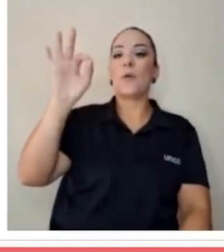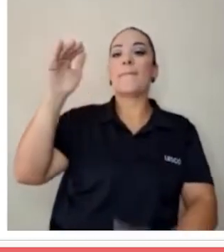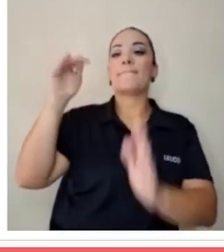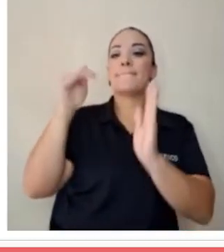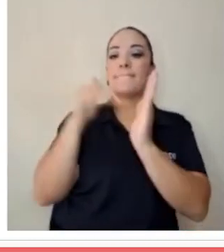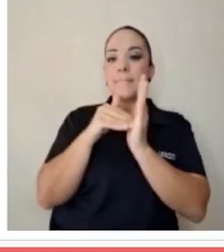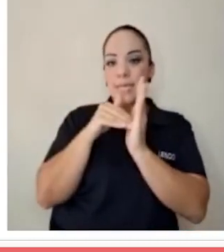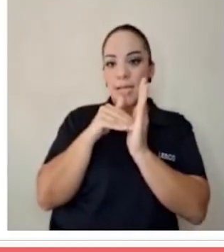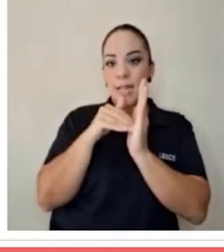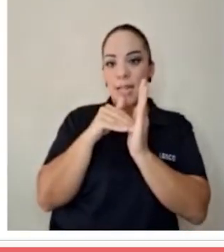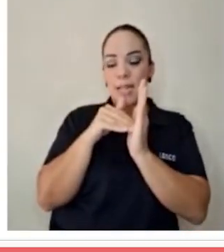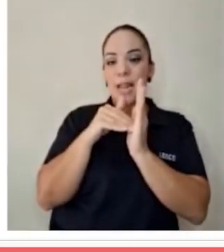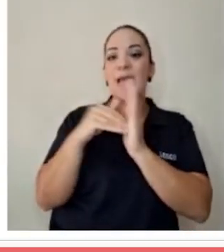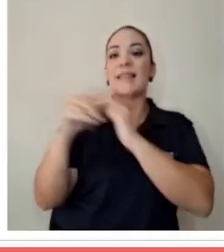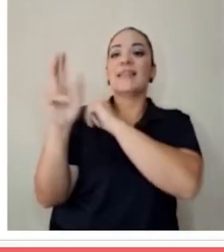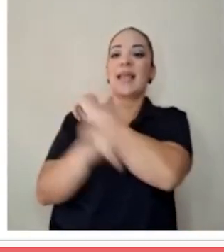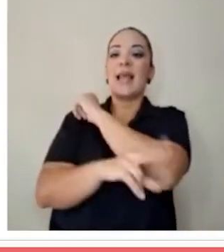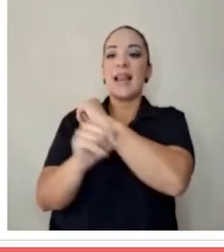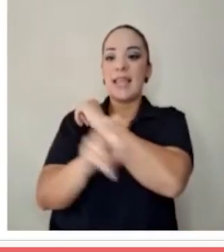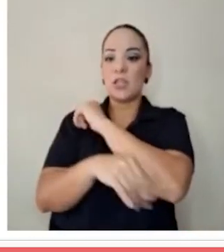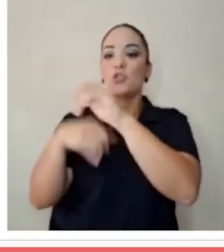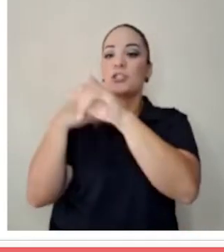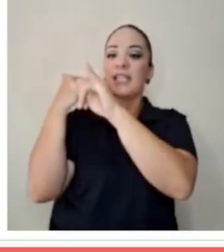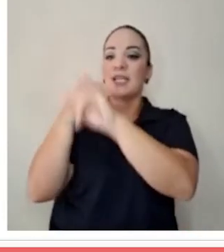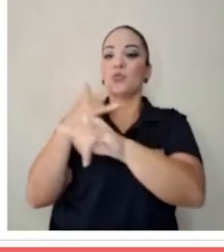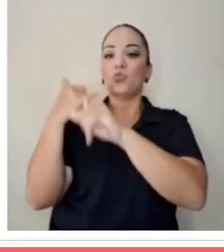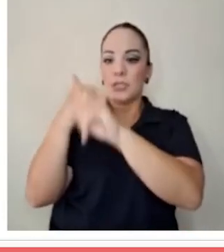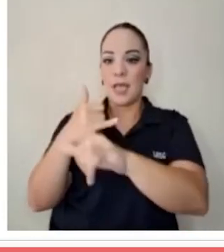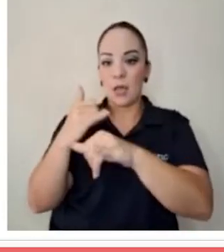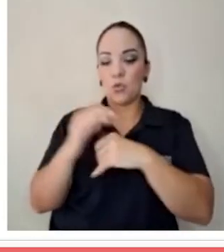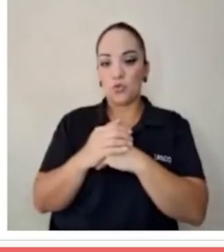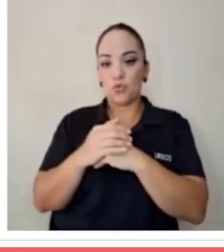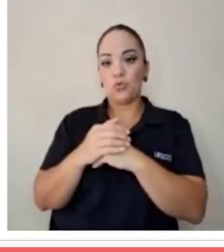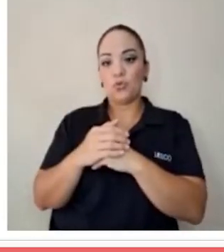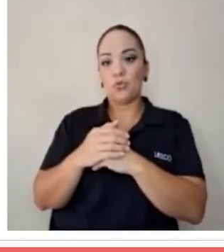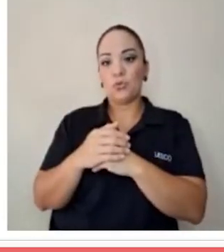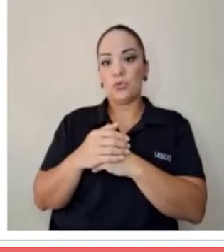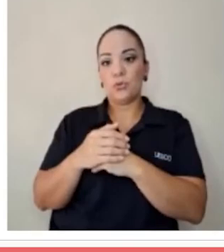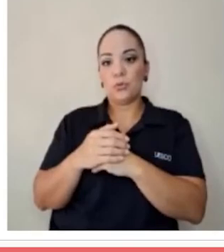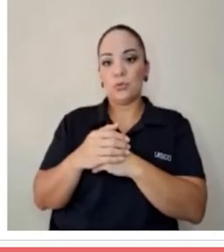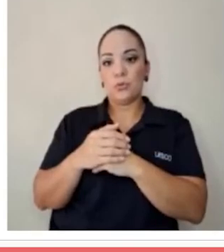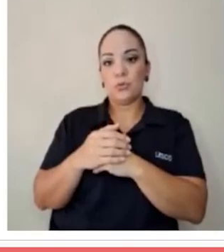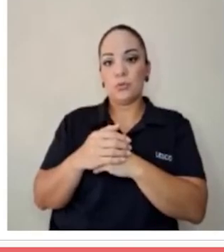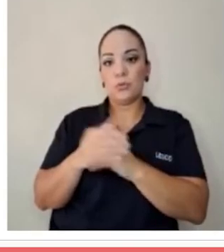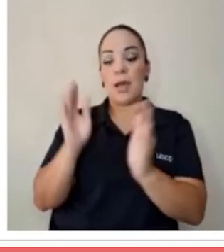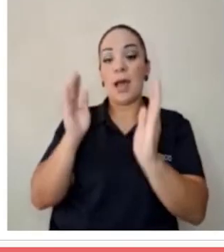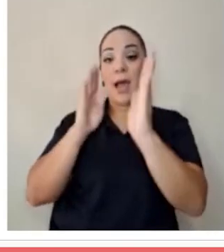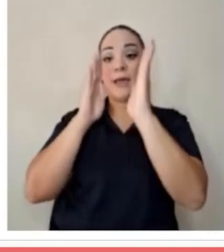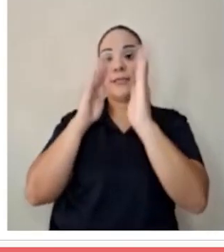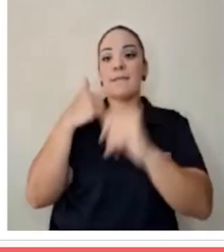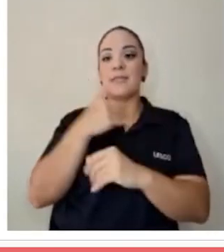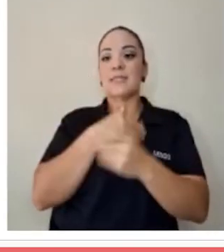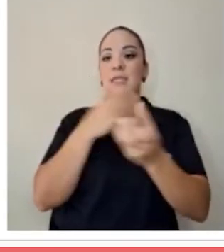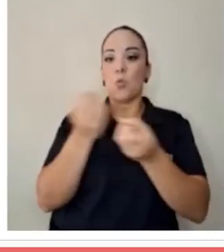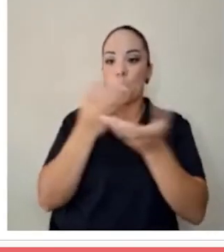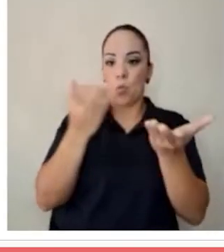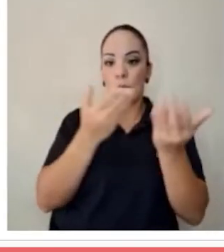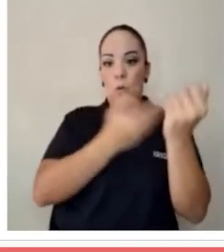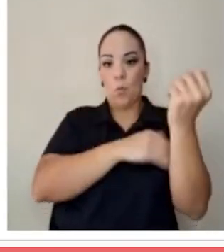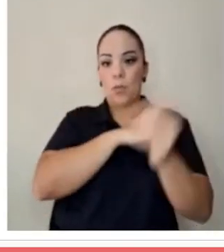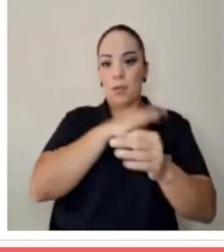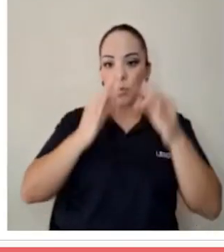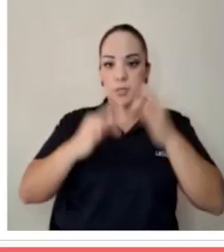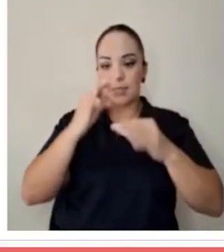9000 delitos denunciados ante el Ministerio Público